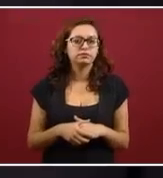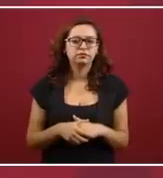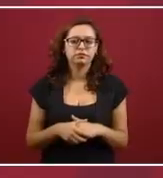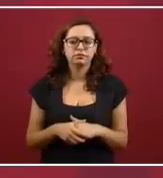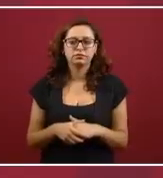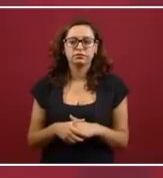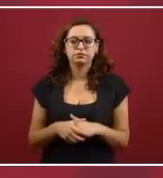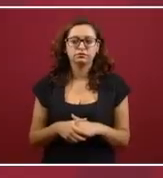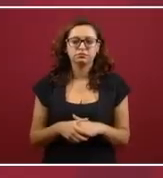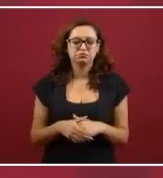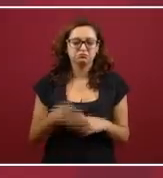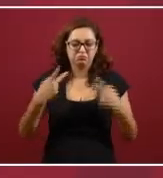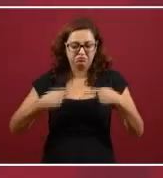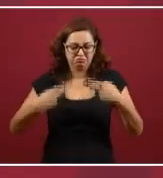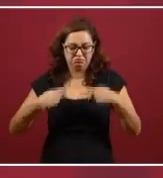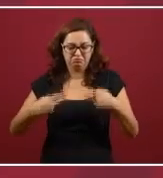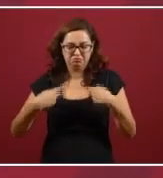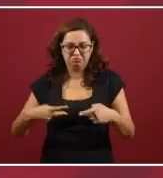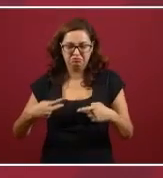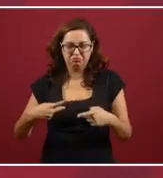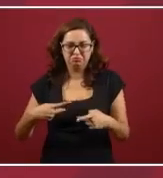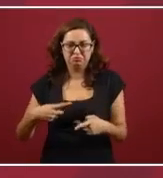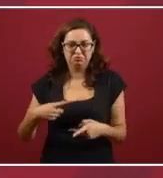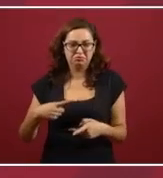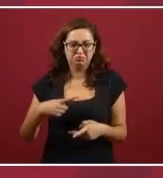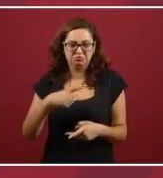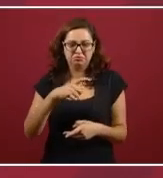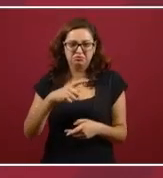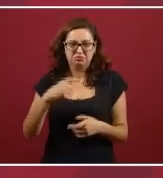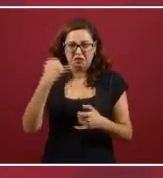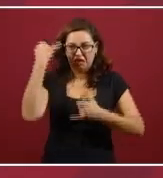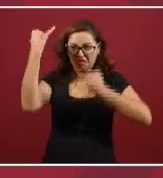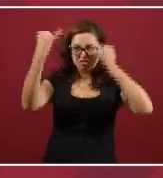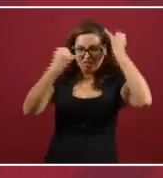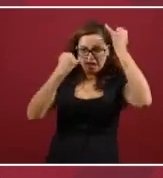fabrica un delito, como me los han fabricado a mí,